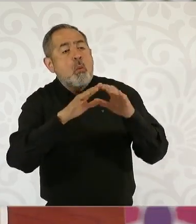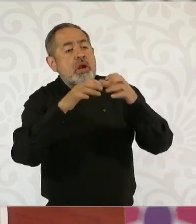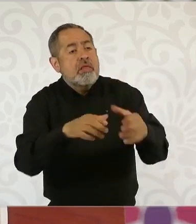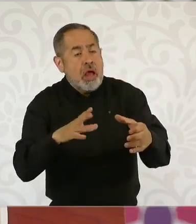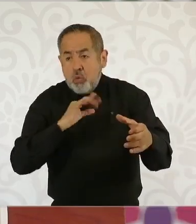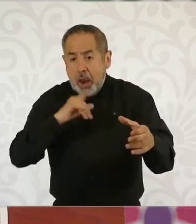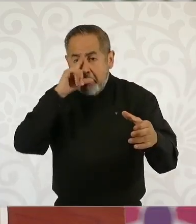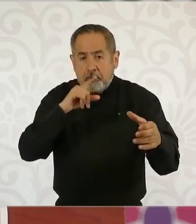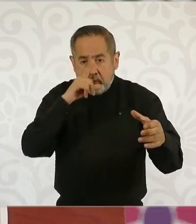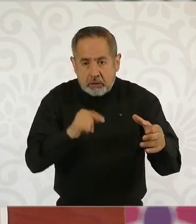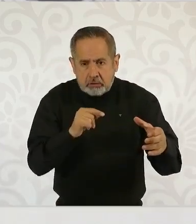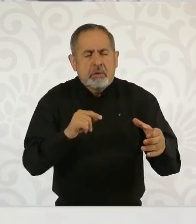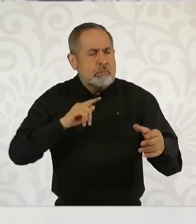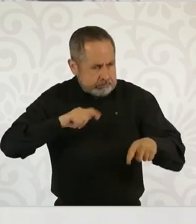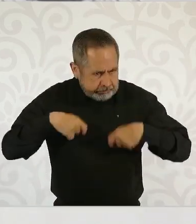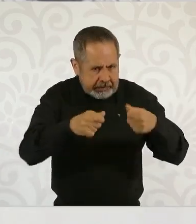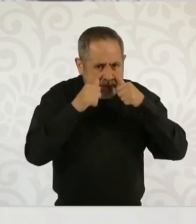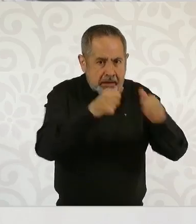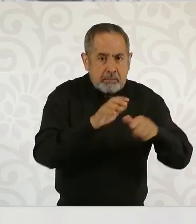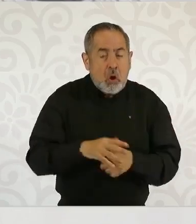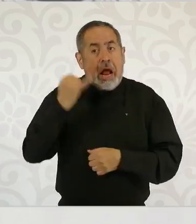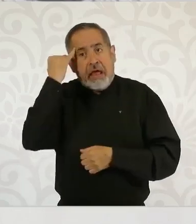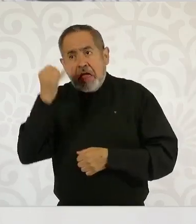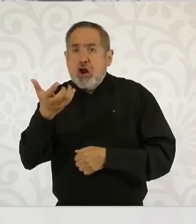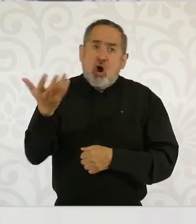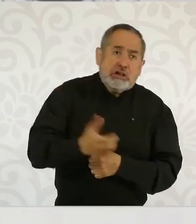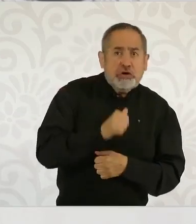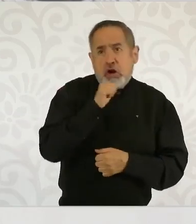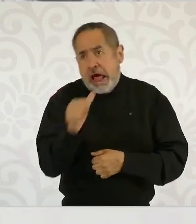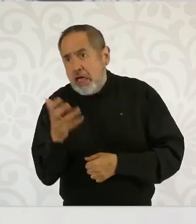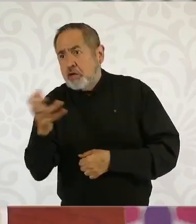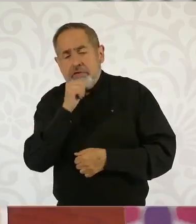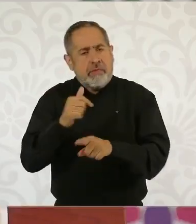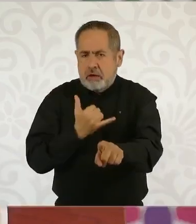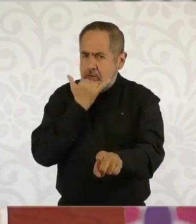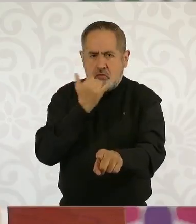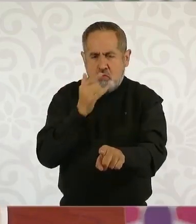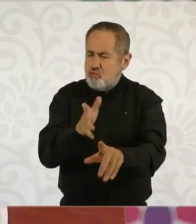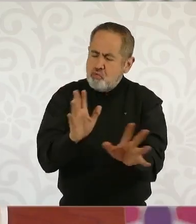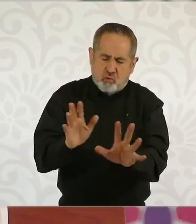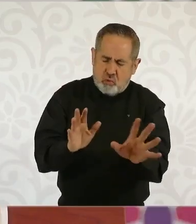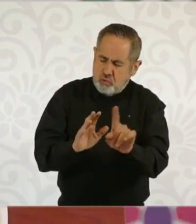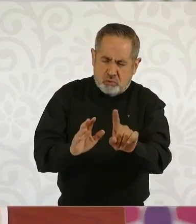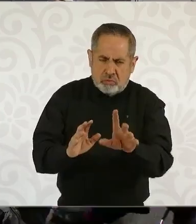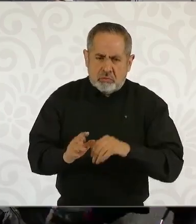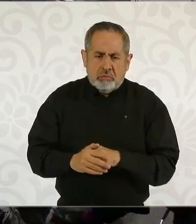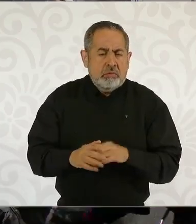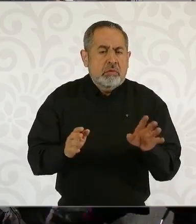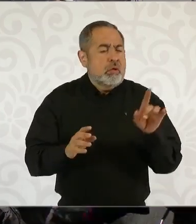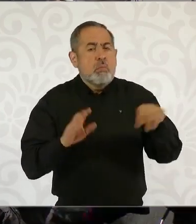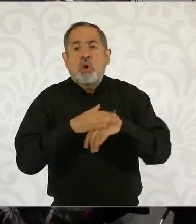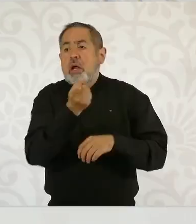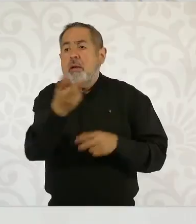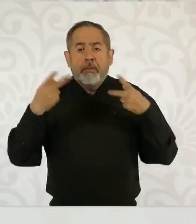que no fue atendida, se atiende. Pero esta idea de que no se atendió a nadie no es correcta. No, pero yo no estoy los servidores